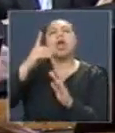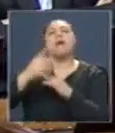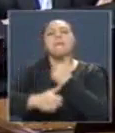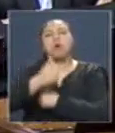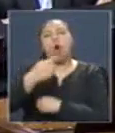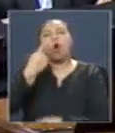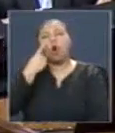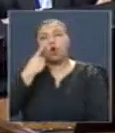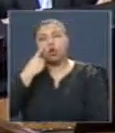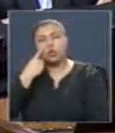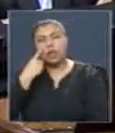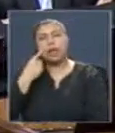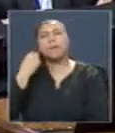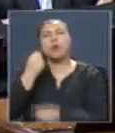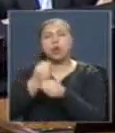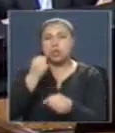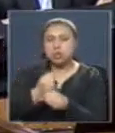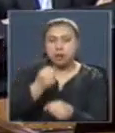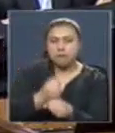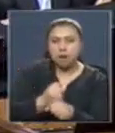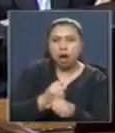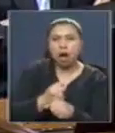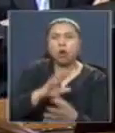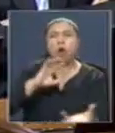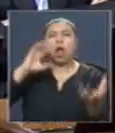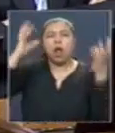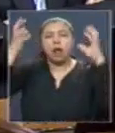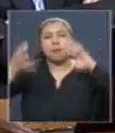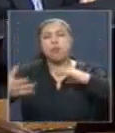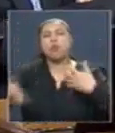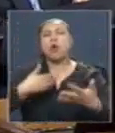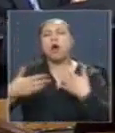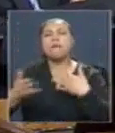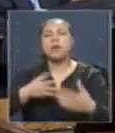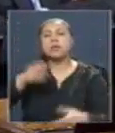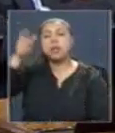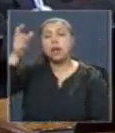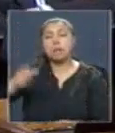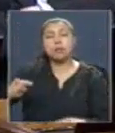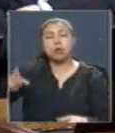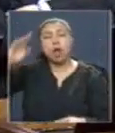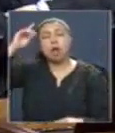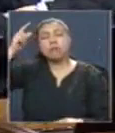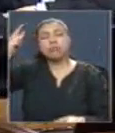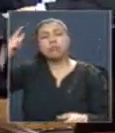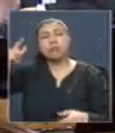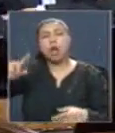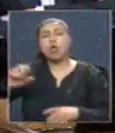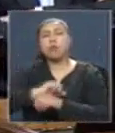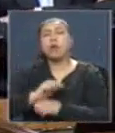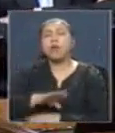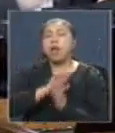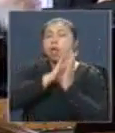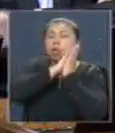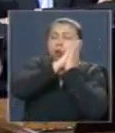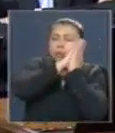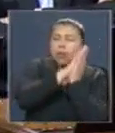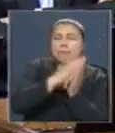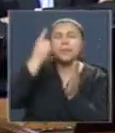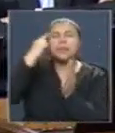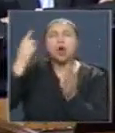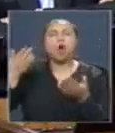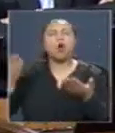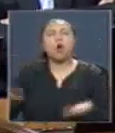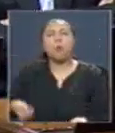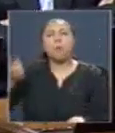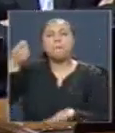del trabajo, el mundo donde a veces los emprendedores no pueden dormir pensando cómo van a pagar los sueldos, cómo